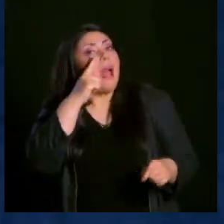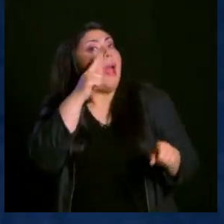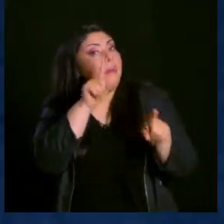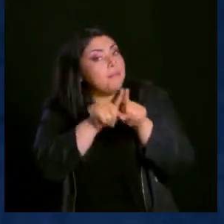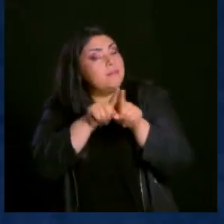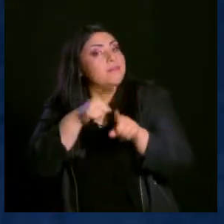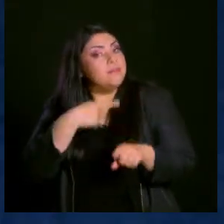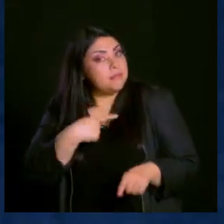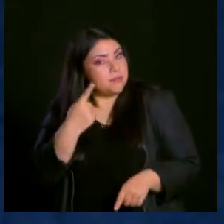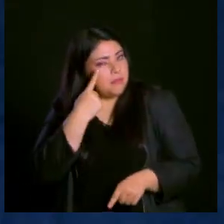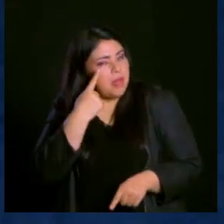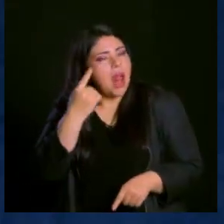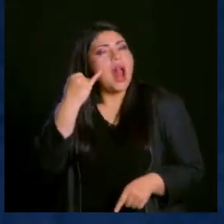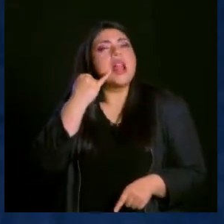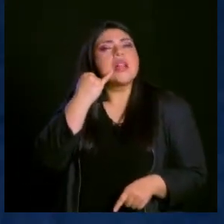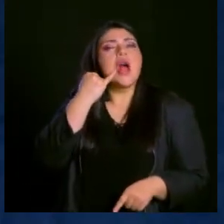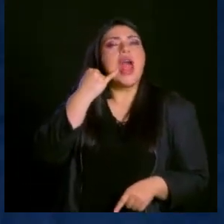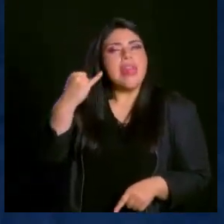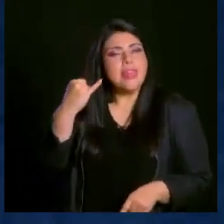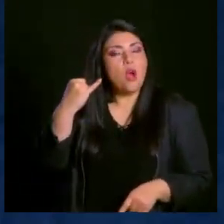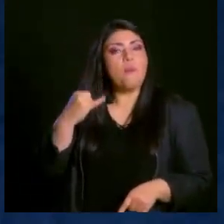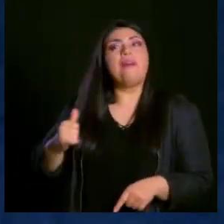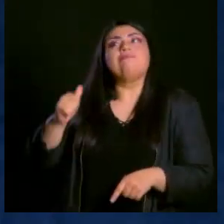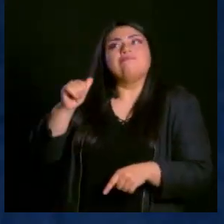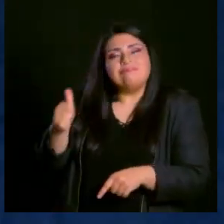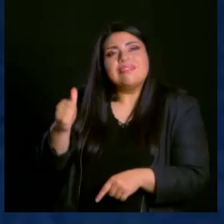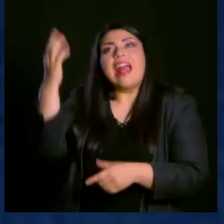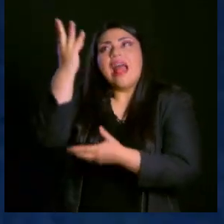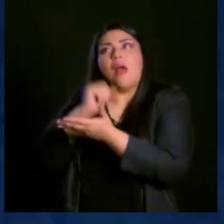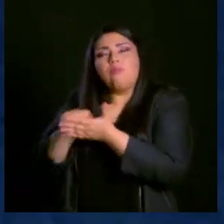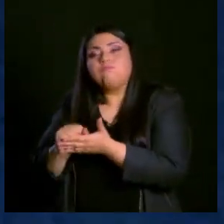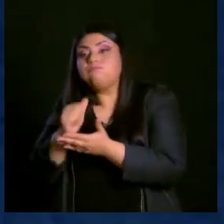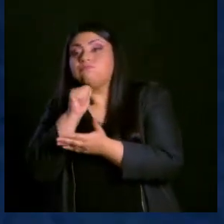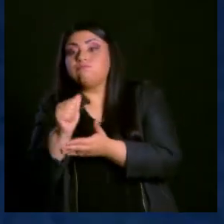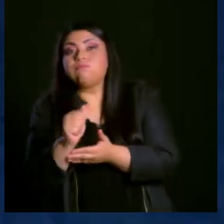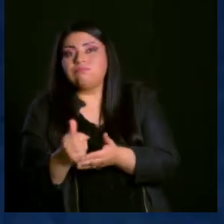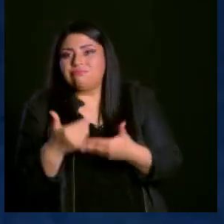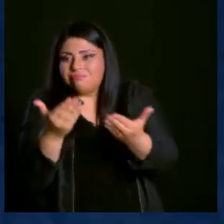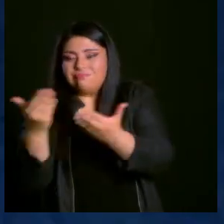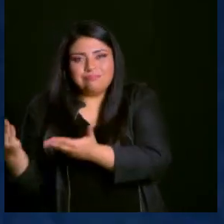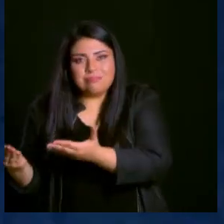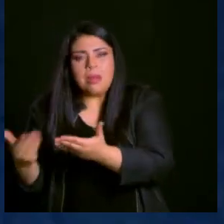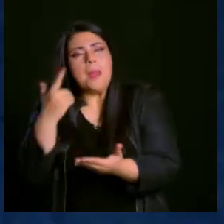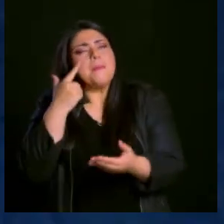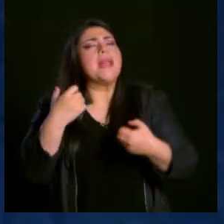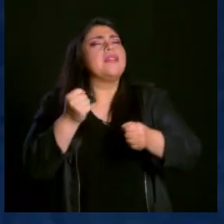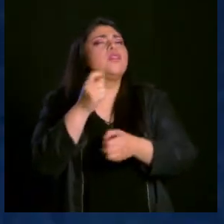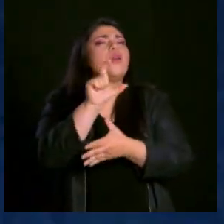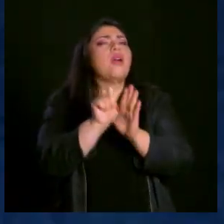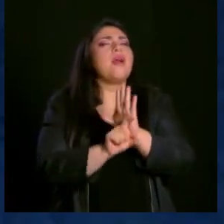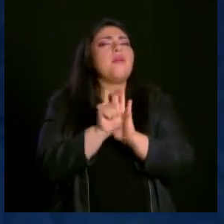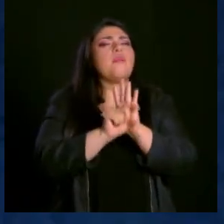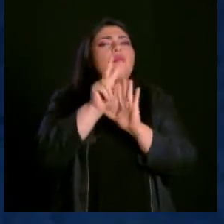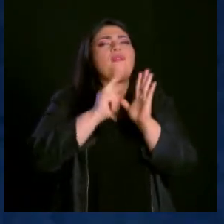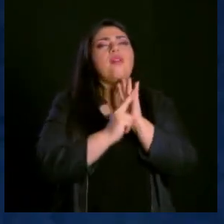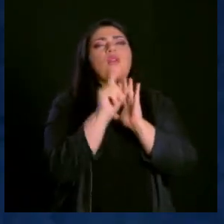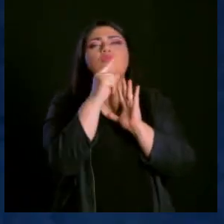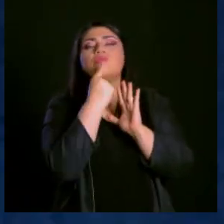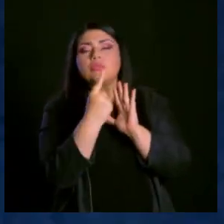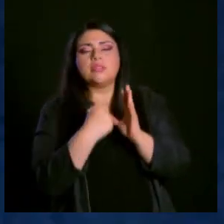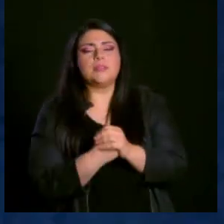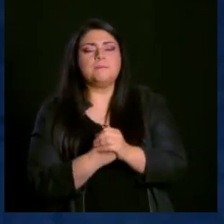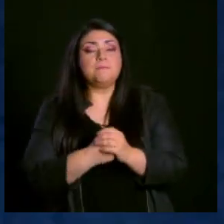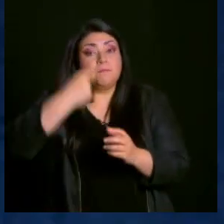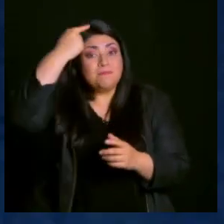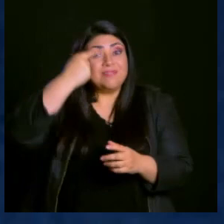idiomas que se hablaron Según el espíritu santo yo te quiero contar esto mira hechos capítulo 2 verso 1 dice cuando llegó el día